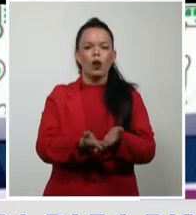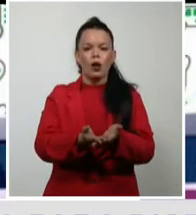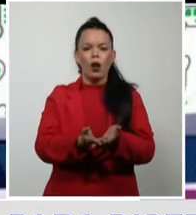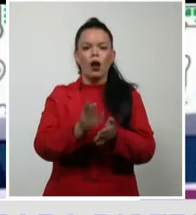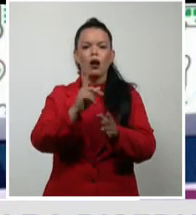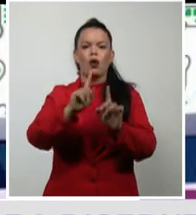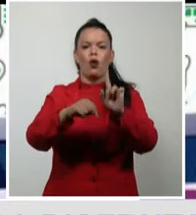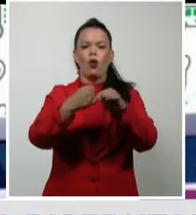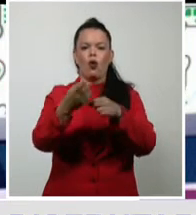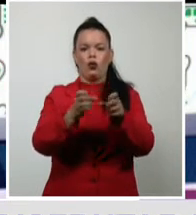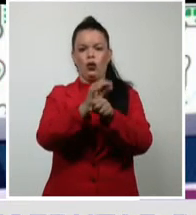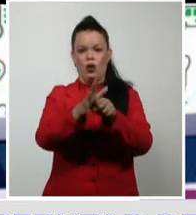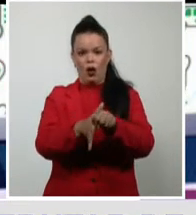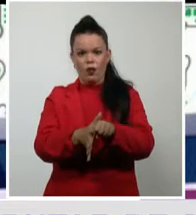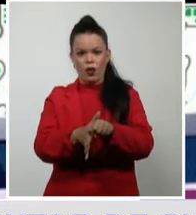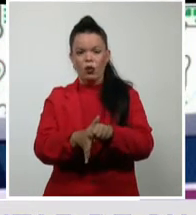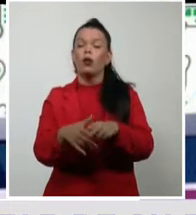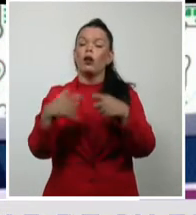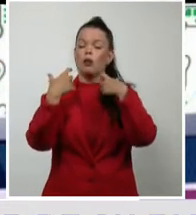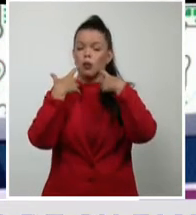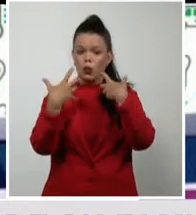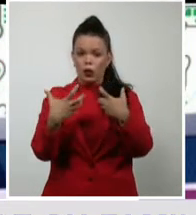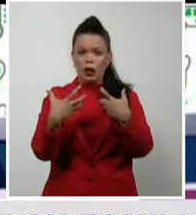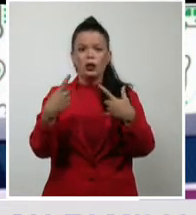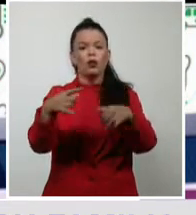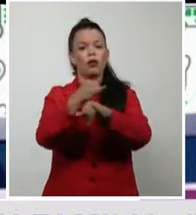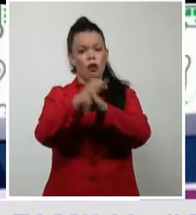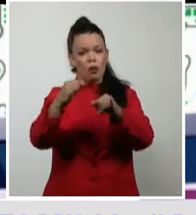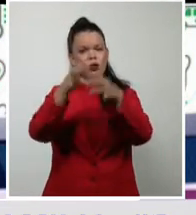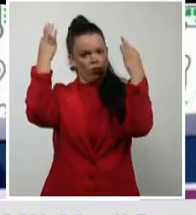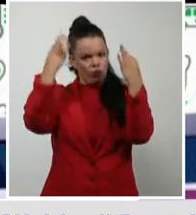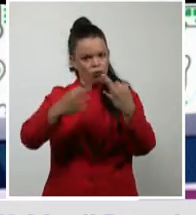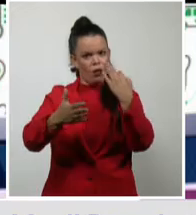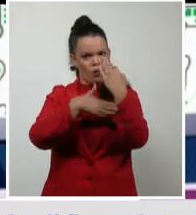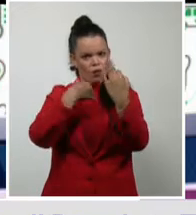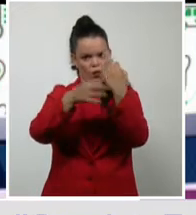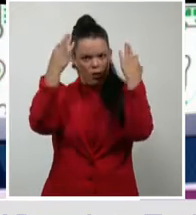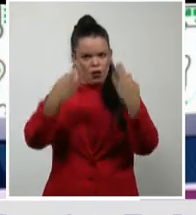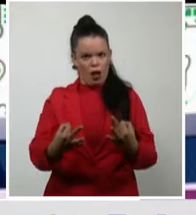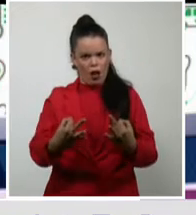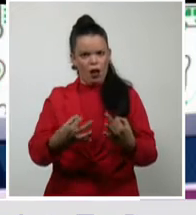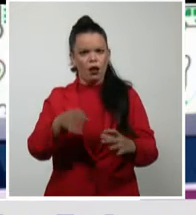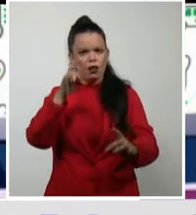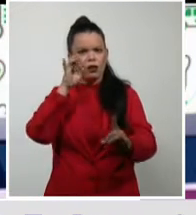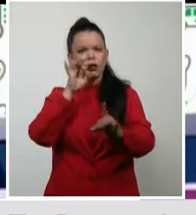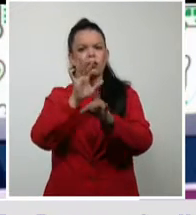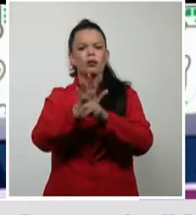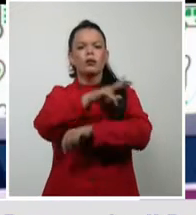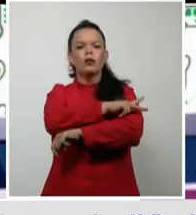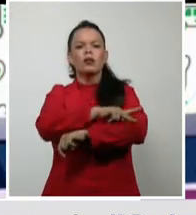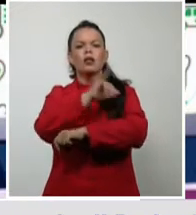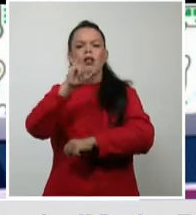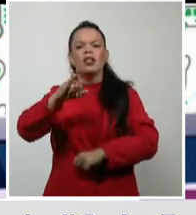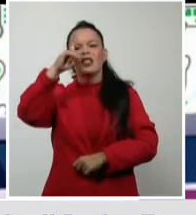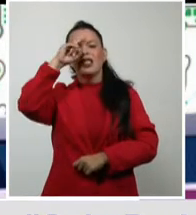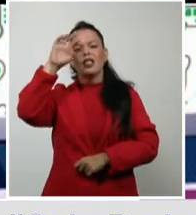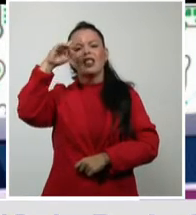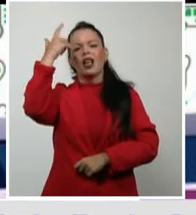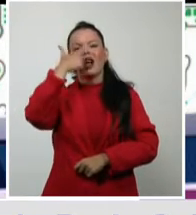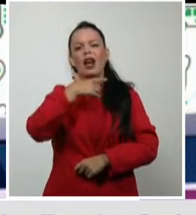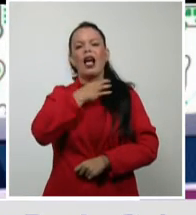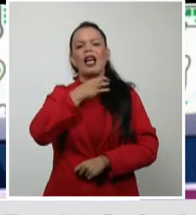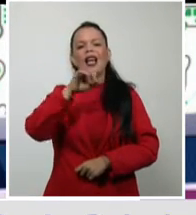positiva esta noticia, que es real. Es un estudio que proviene de Israel, un estudio de un posible tratamiento del Instituto